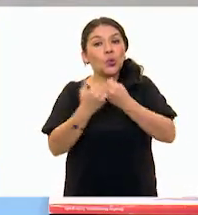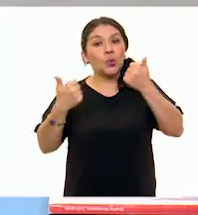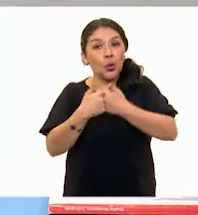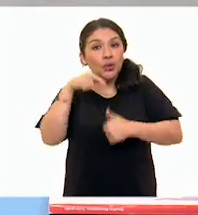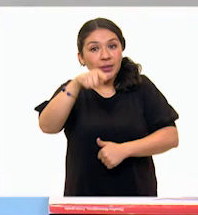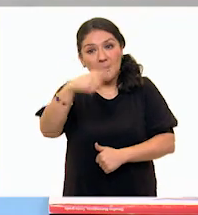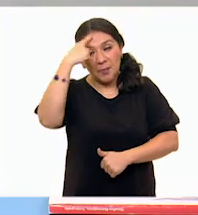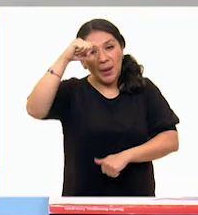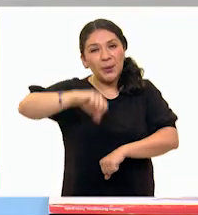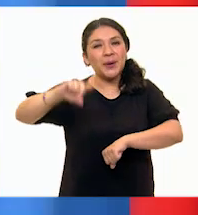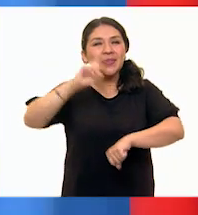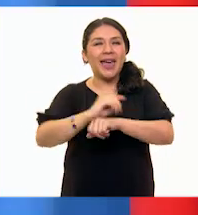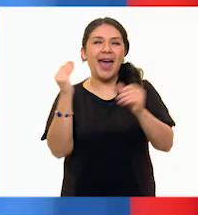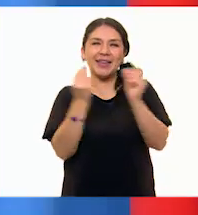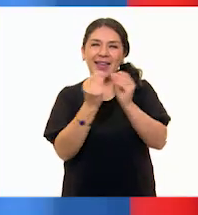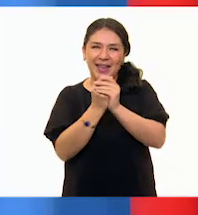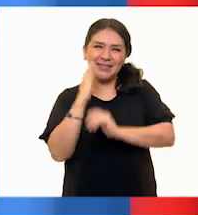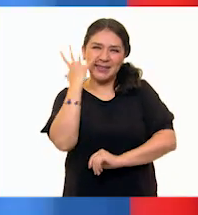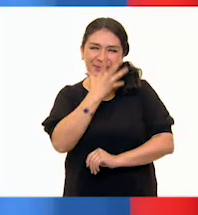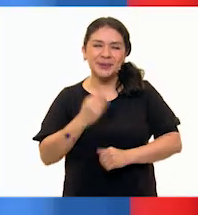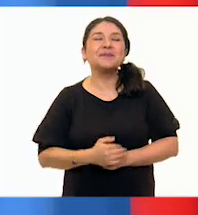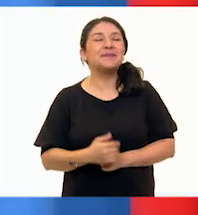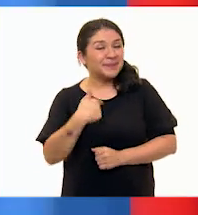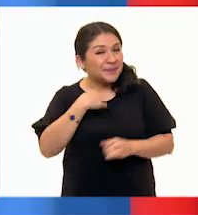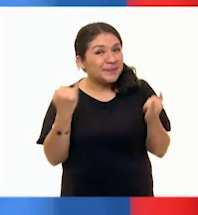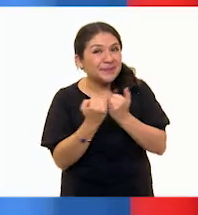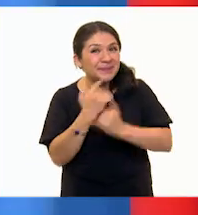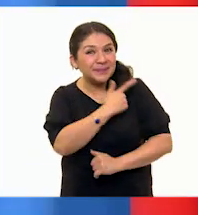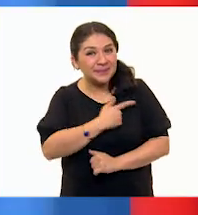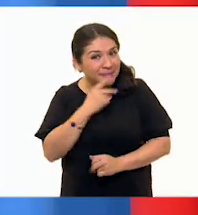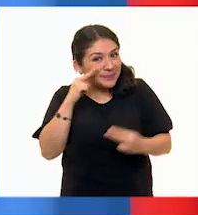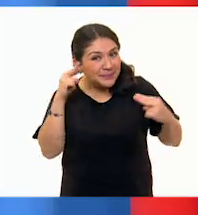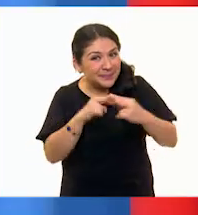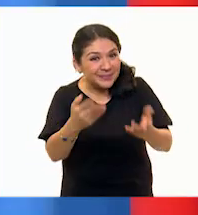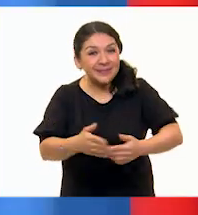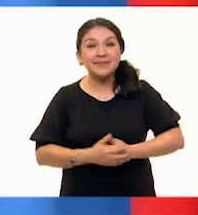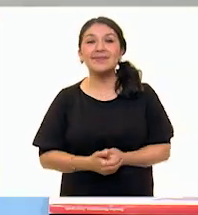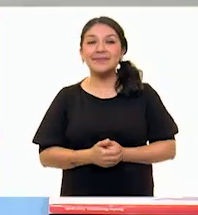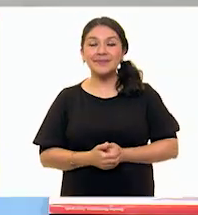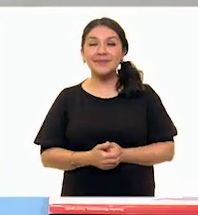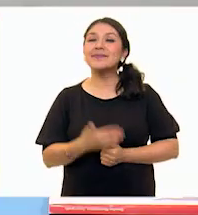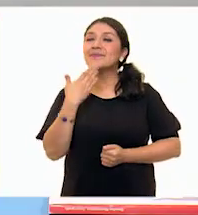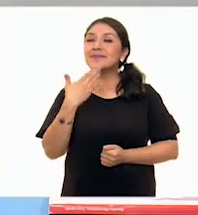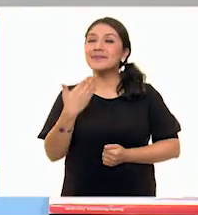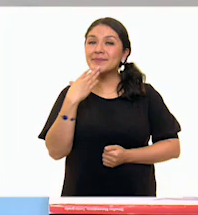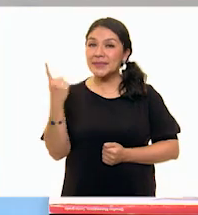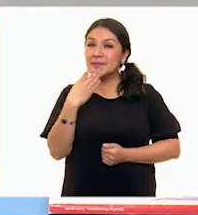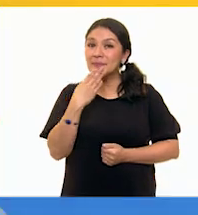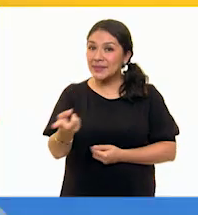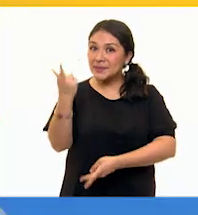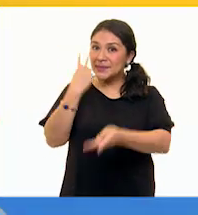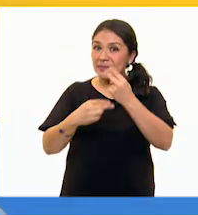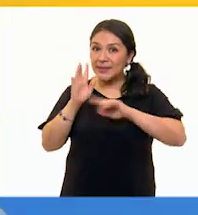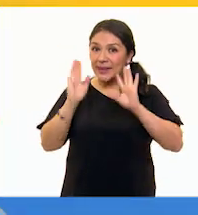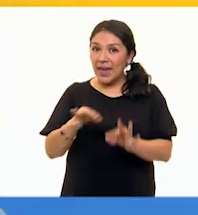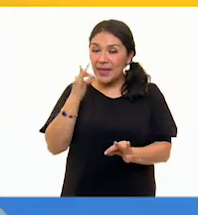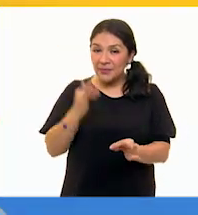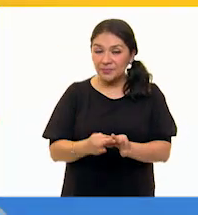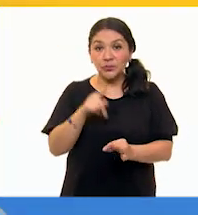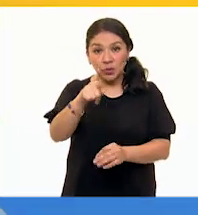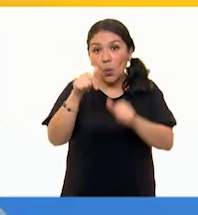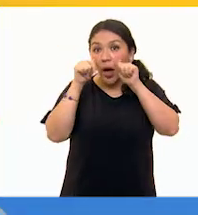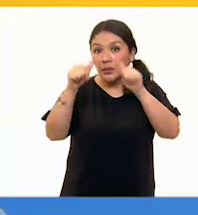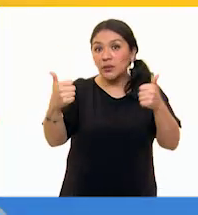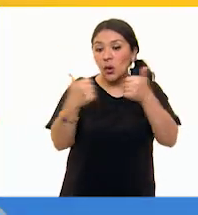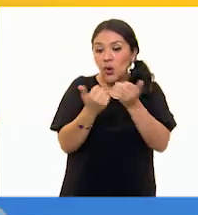esta hermosa clase. Ay, a nosotros también nos da mucho gusto verte, Ale. Muy bien, Ale, qué bueno que ya estás lista y atenta